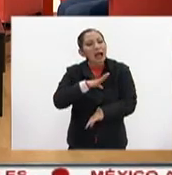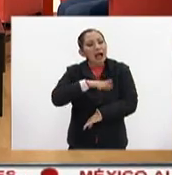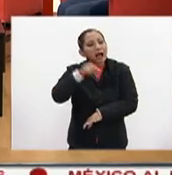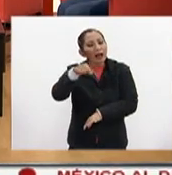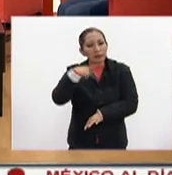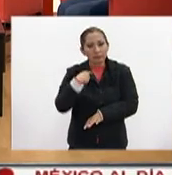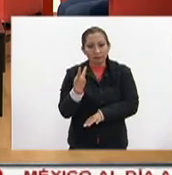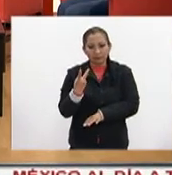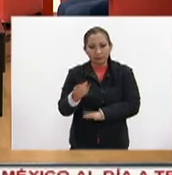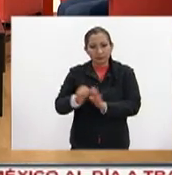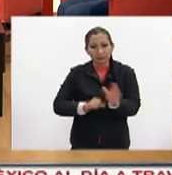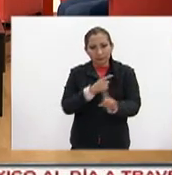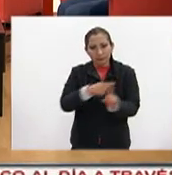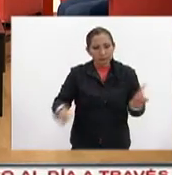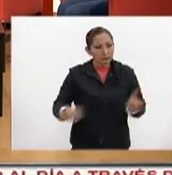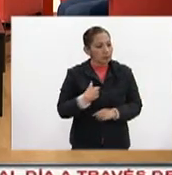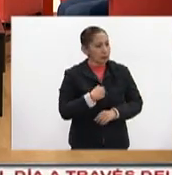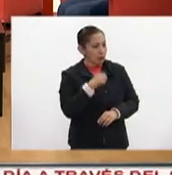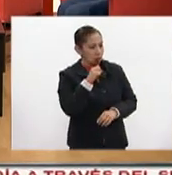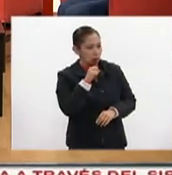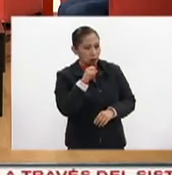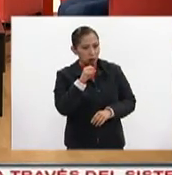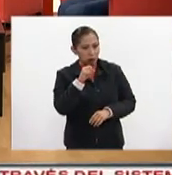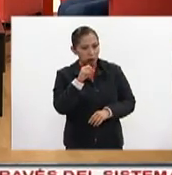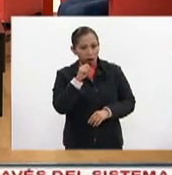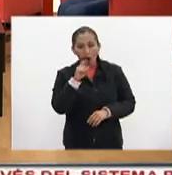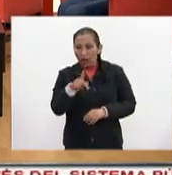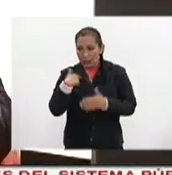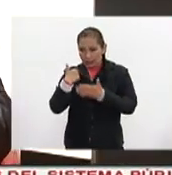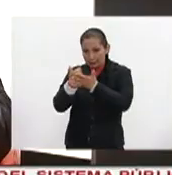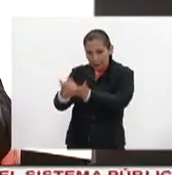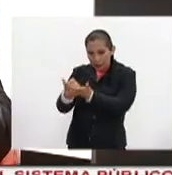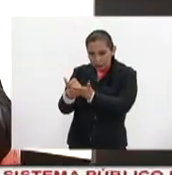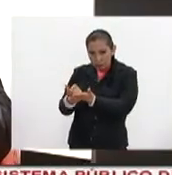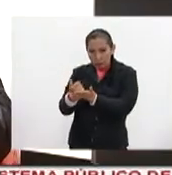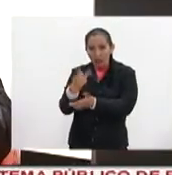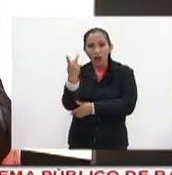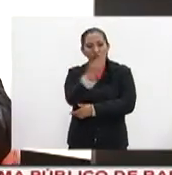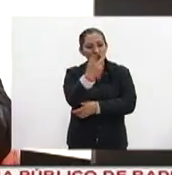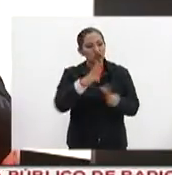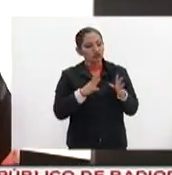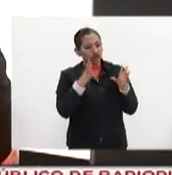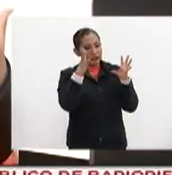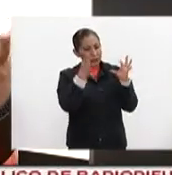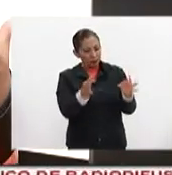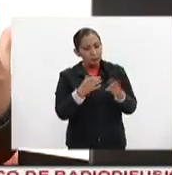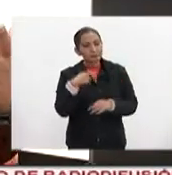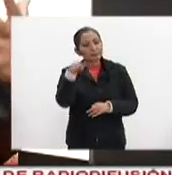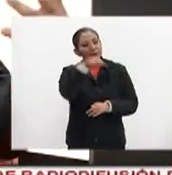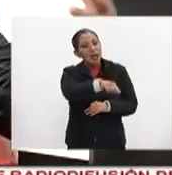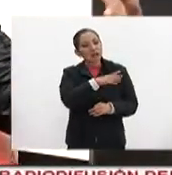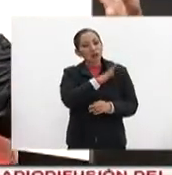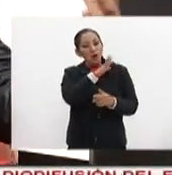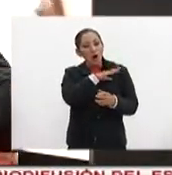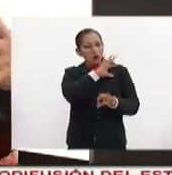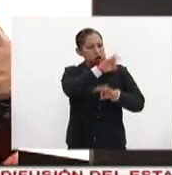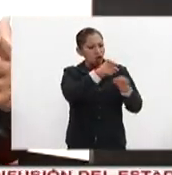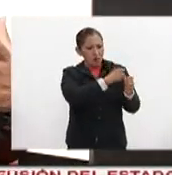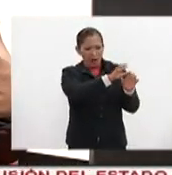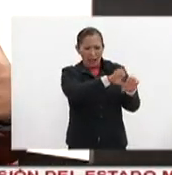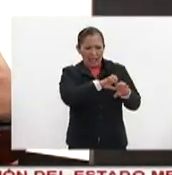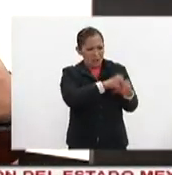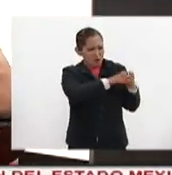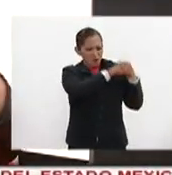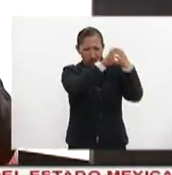obteniendo en estos 2 meses y medio? Ok, esto es una colaboración entre ambas fundaciones. Ellos llegan con todo un contingente